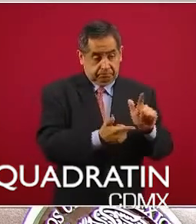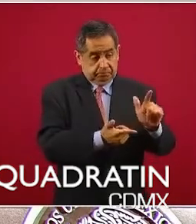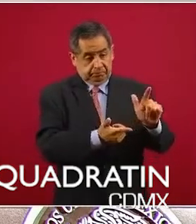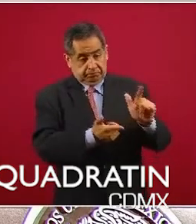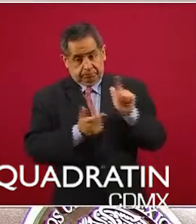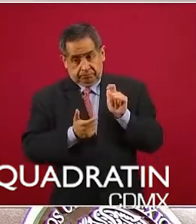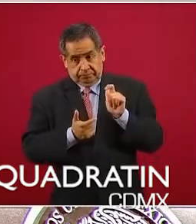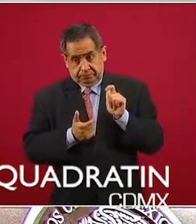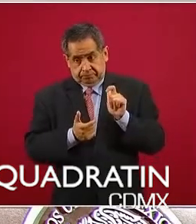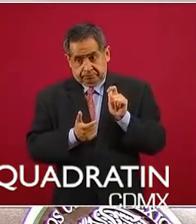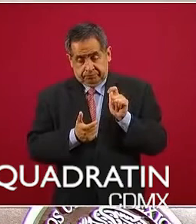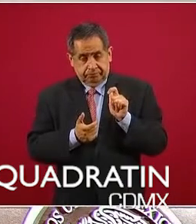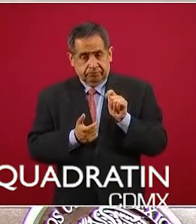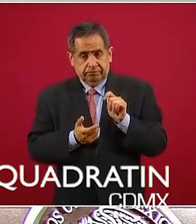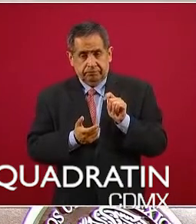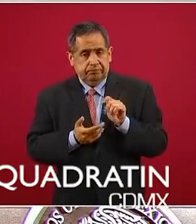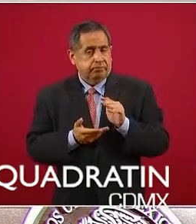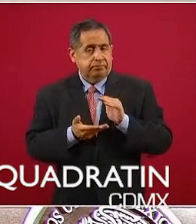dinero